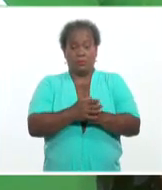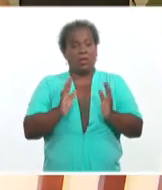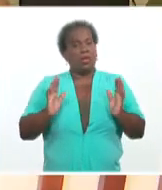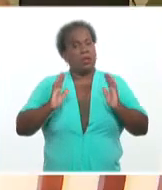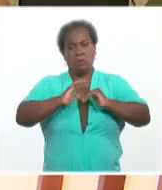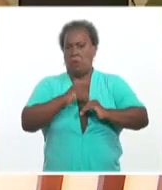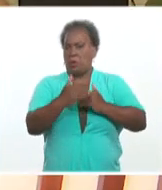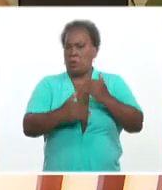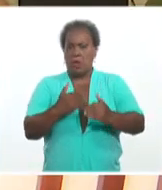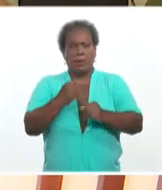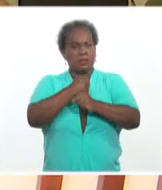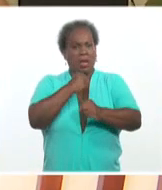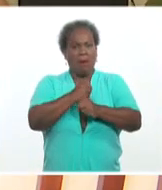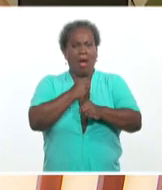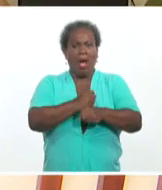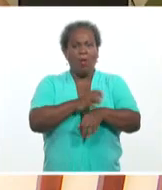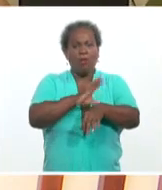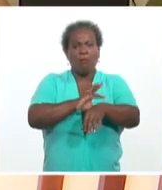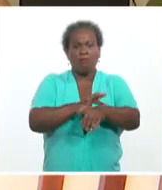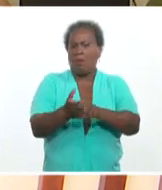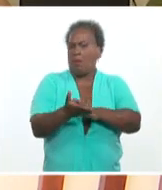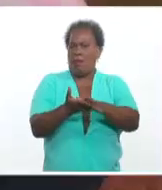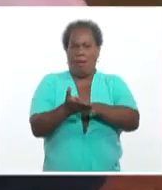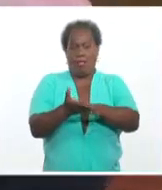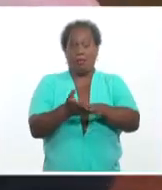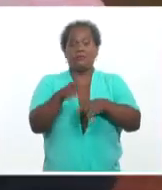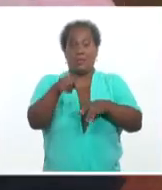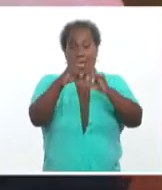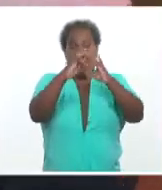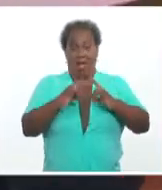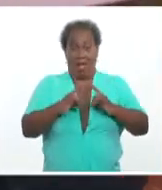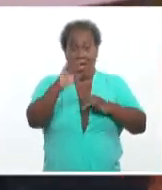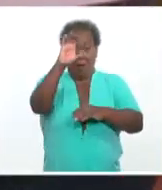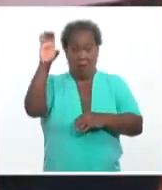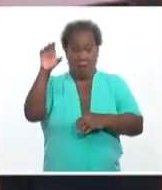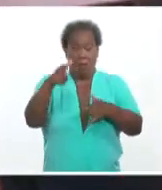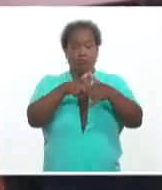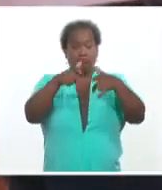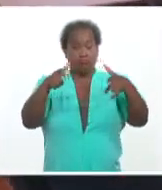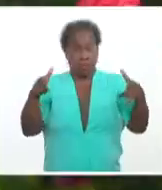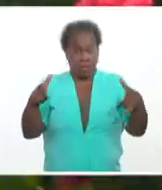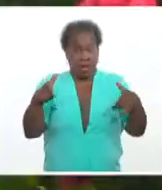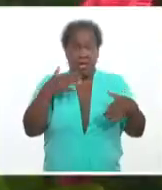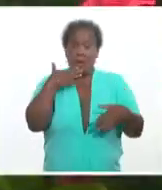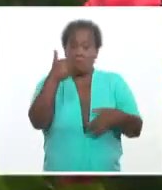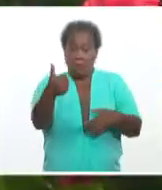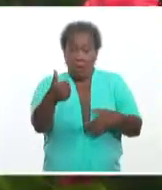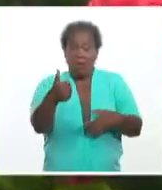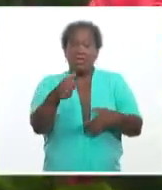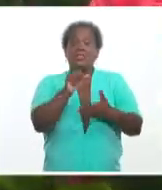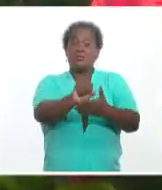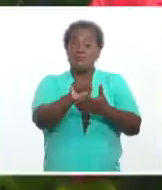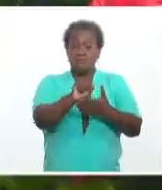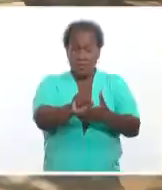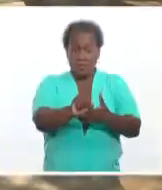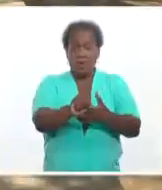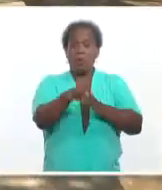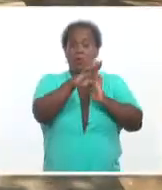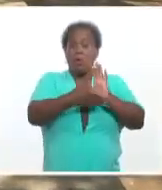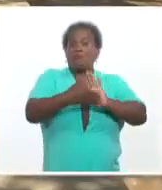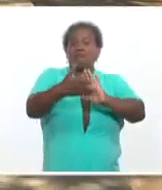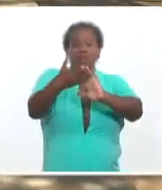error contagiado marbella crecerá en 2021 en cantidad y calidad de los servicios con la continuación del programa inversionista